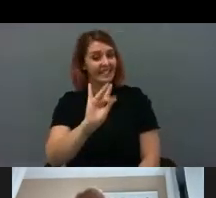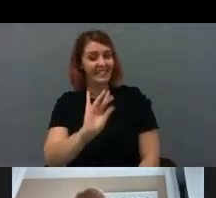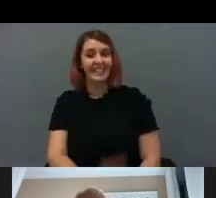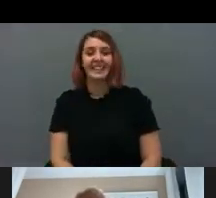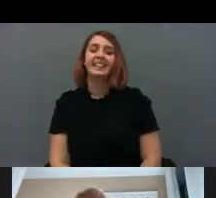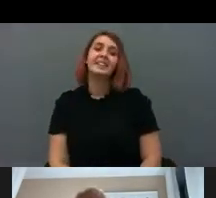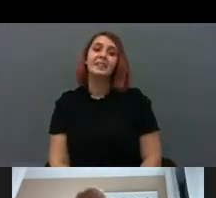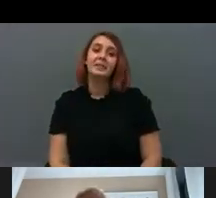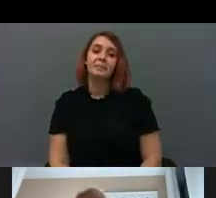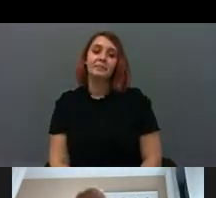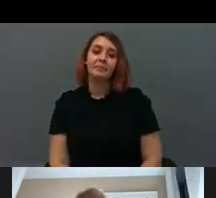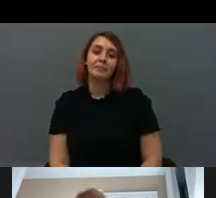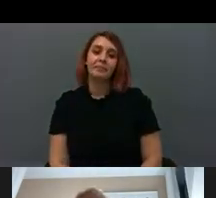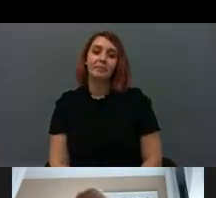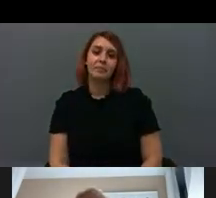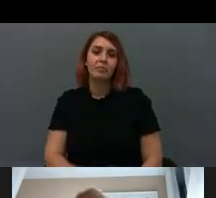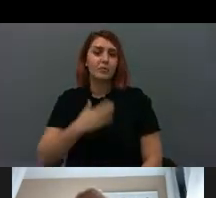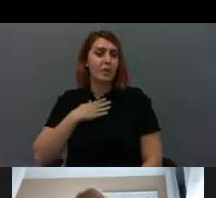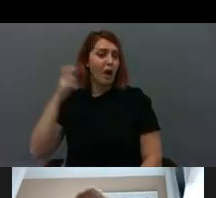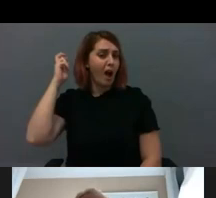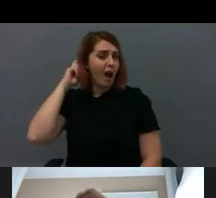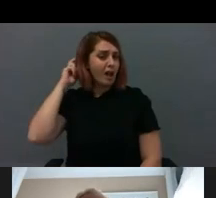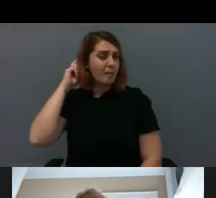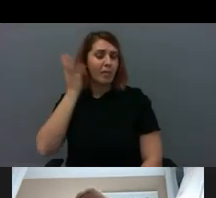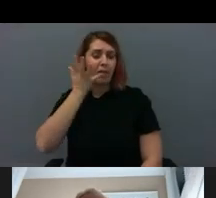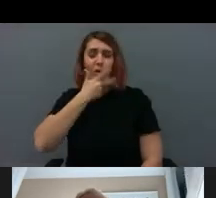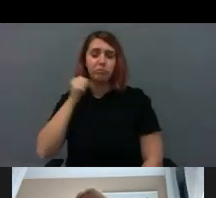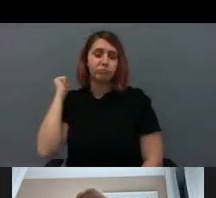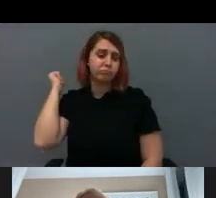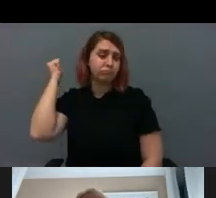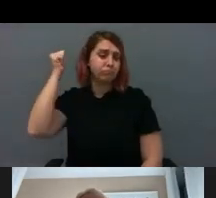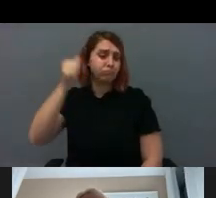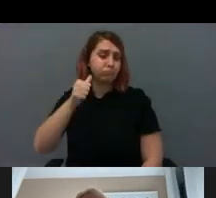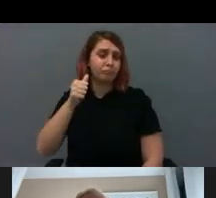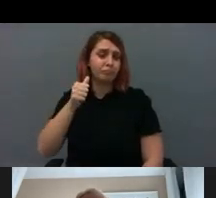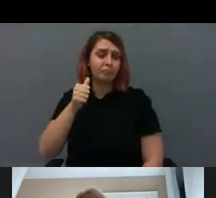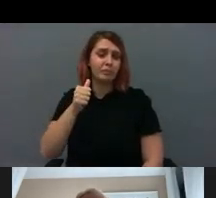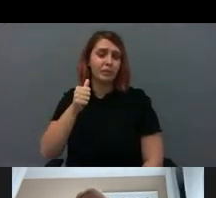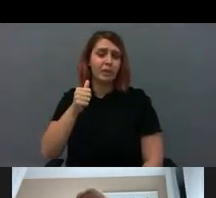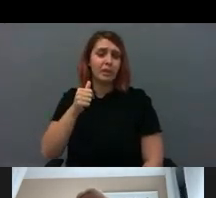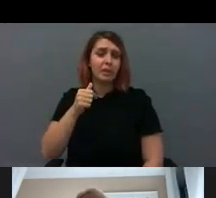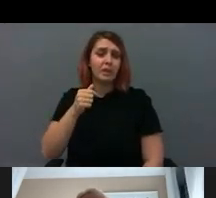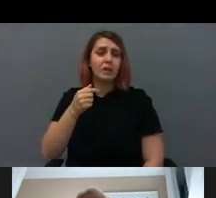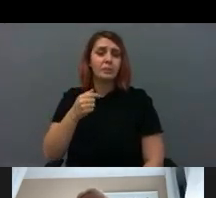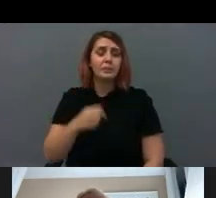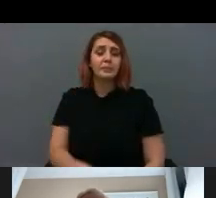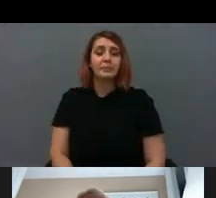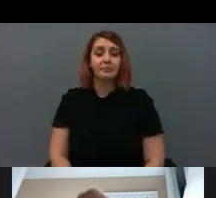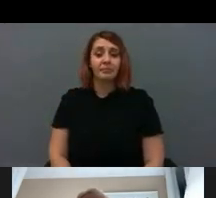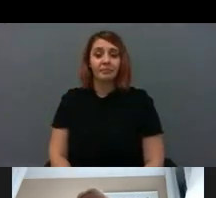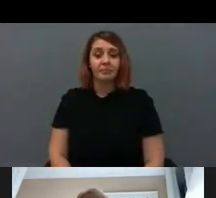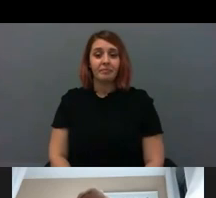Si yo conozco a Espacio, yo he ido al centro piloto